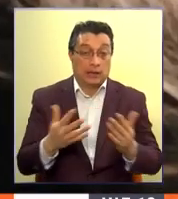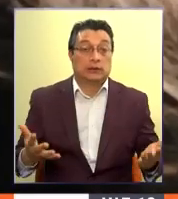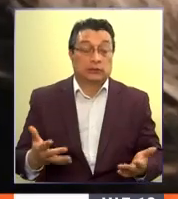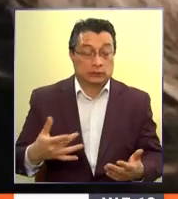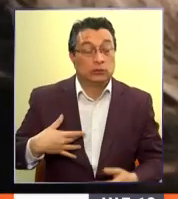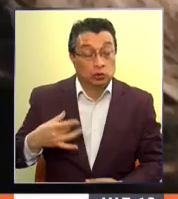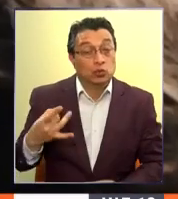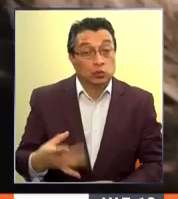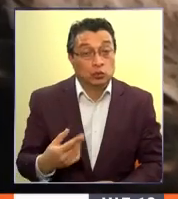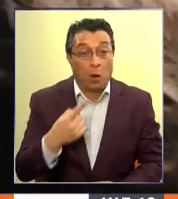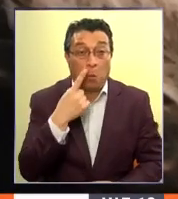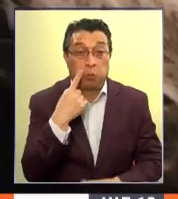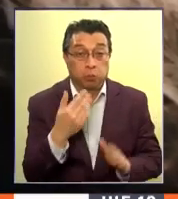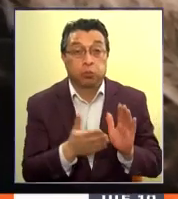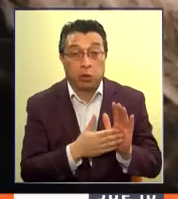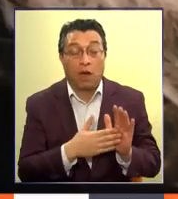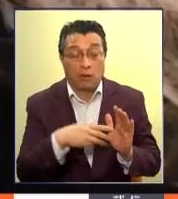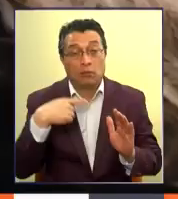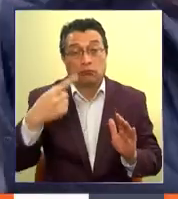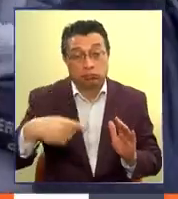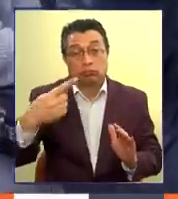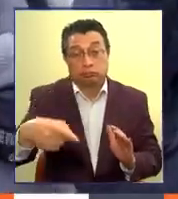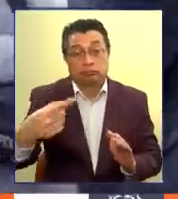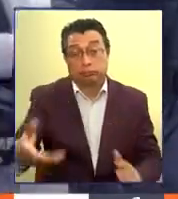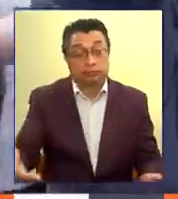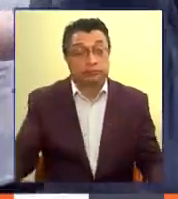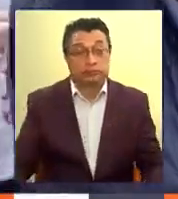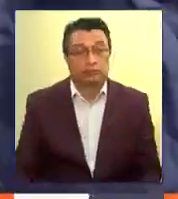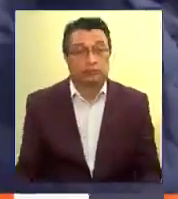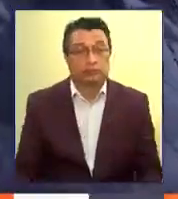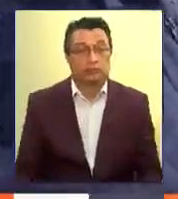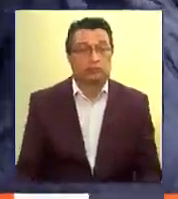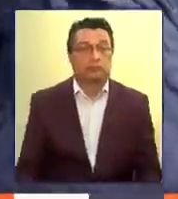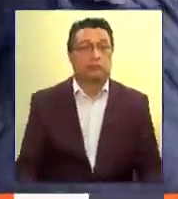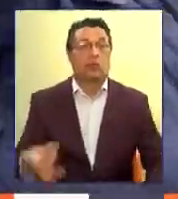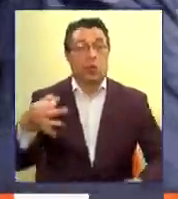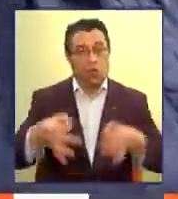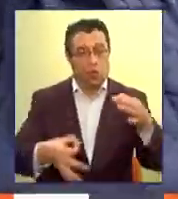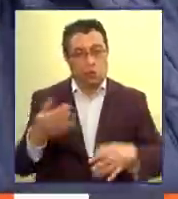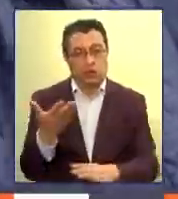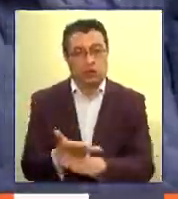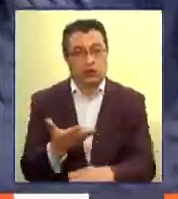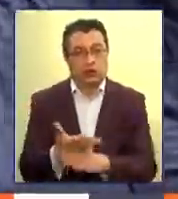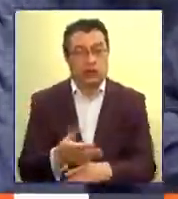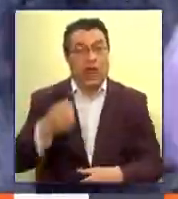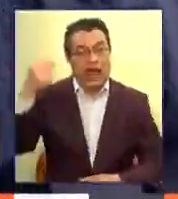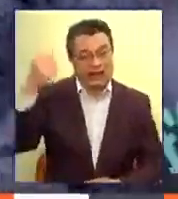constatarlo cada ciertos días. ¡Justicia! ¡Justicia para!